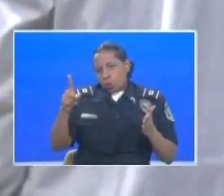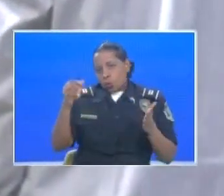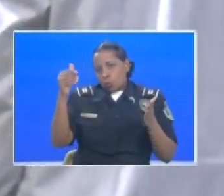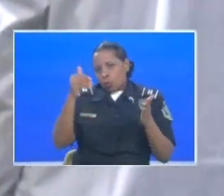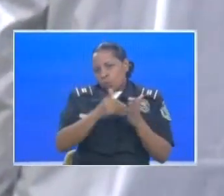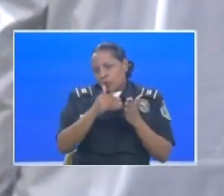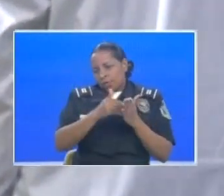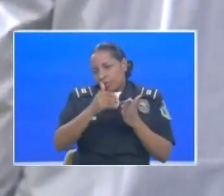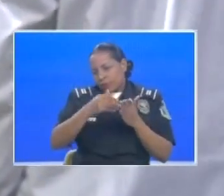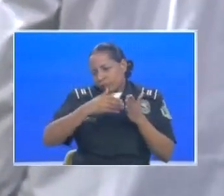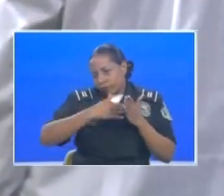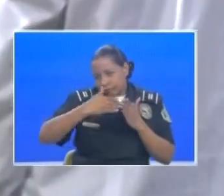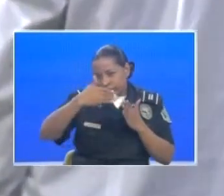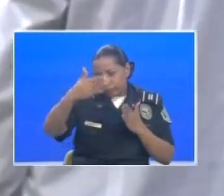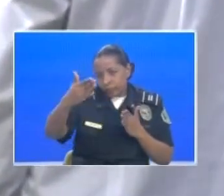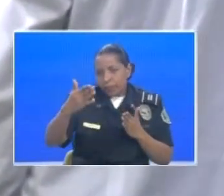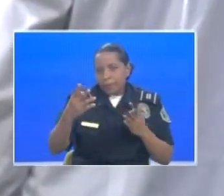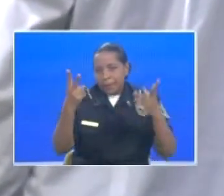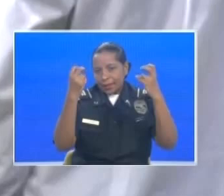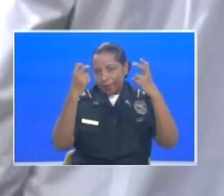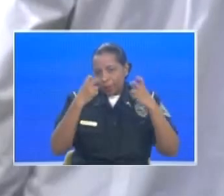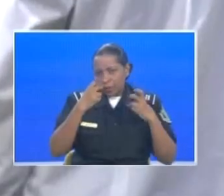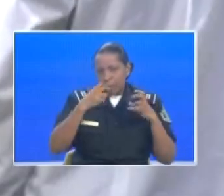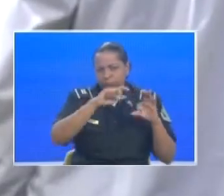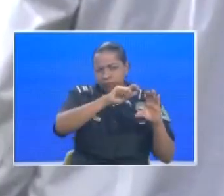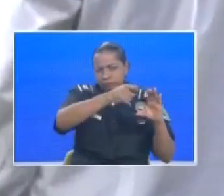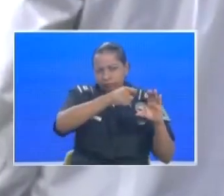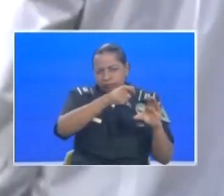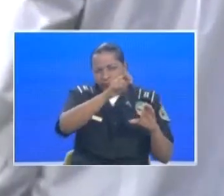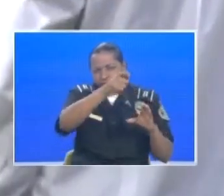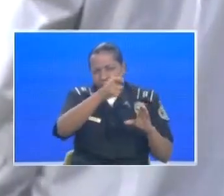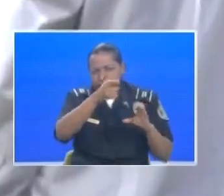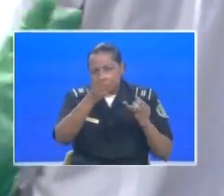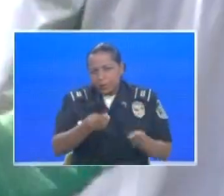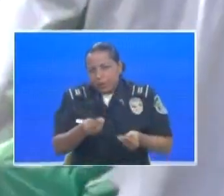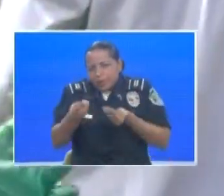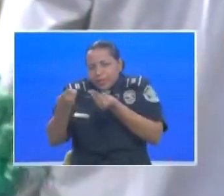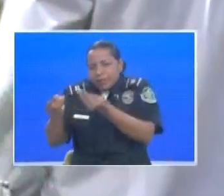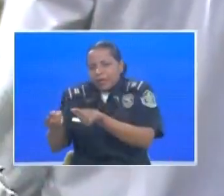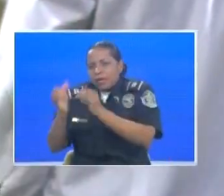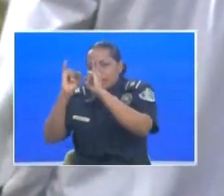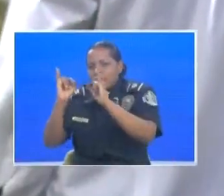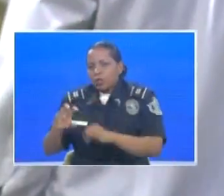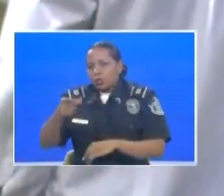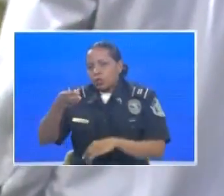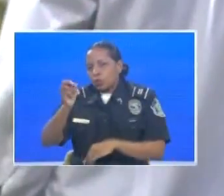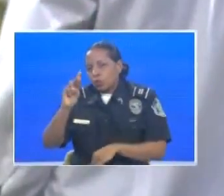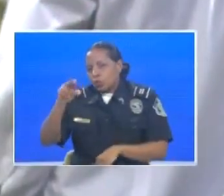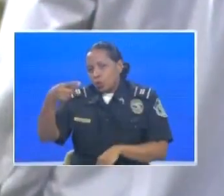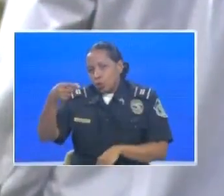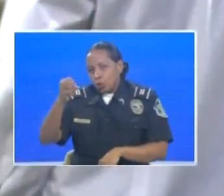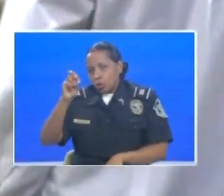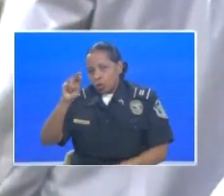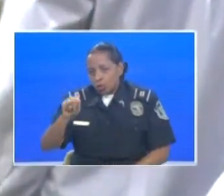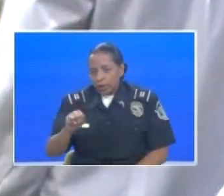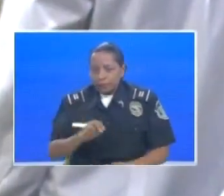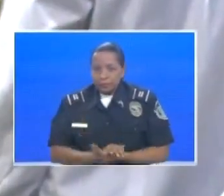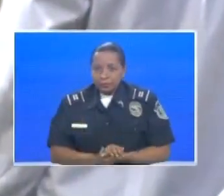pruebas para el tema de la influenza. O sea que ya estamos ese paso adelante para comenzar entonces el avance de la vacunación.